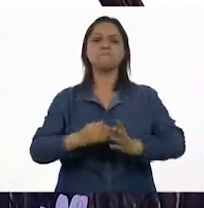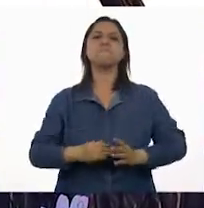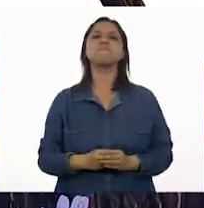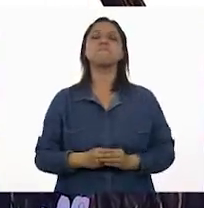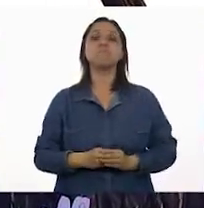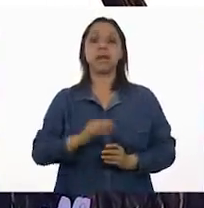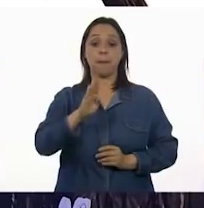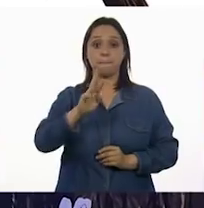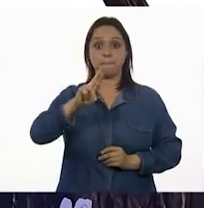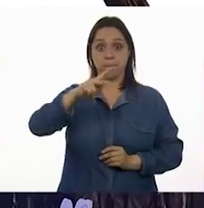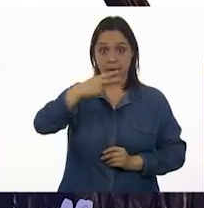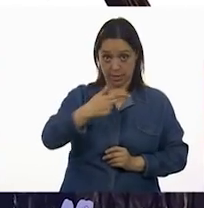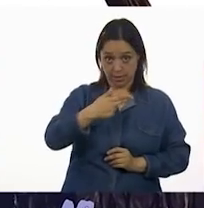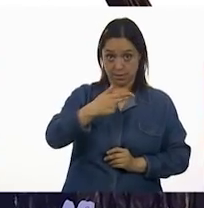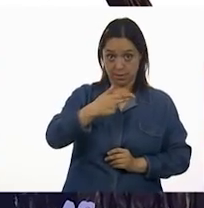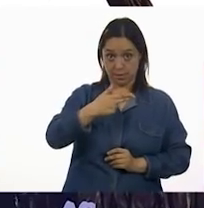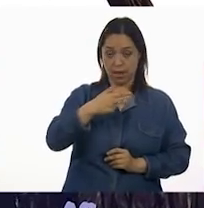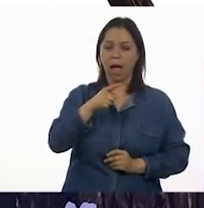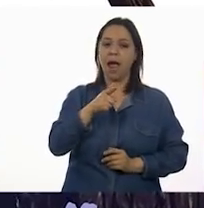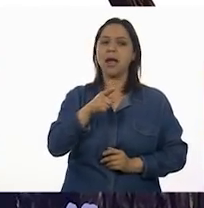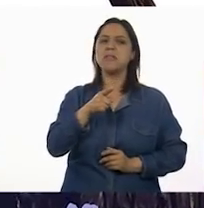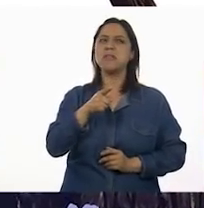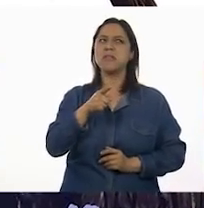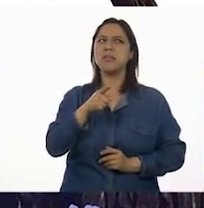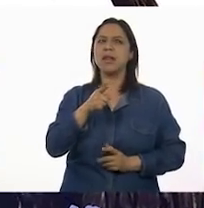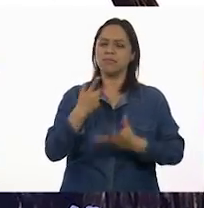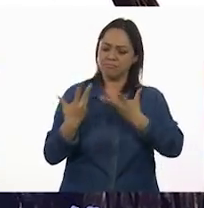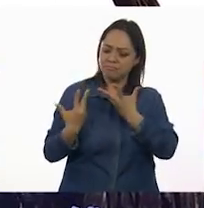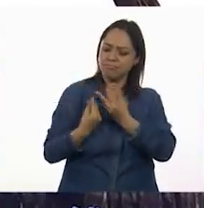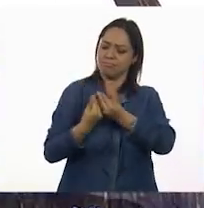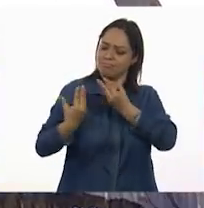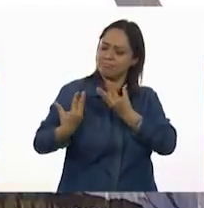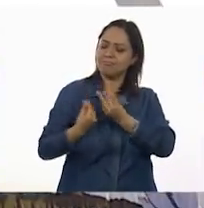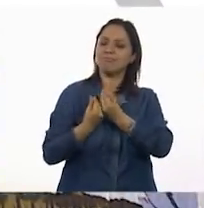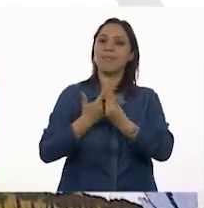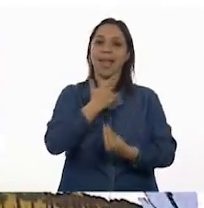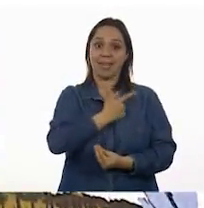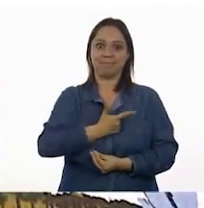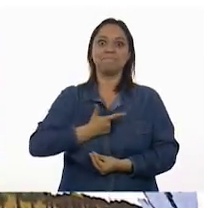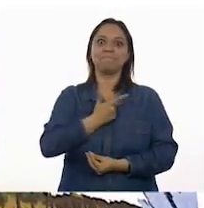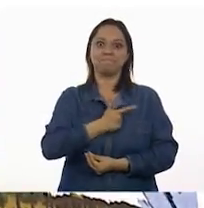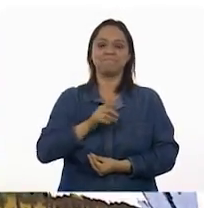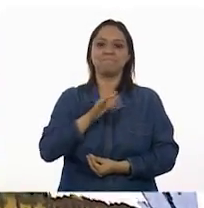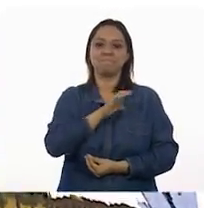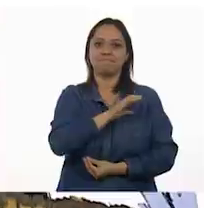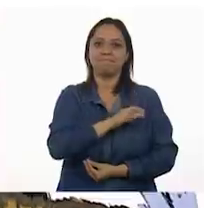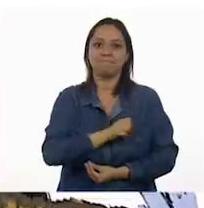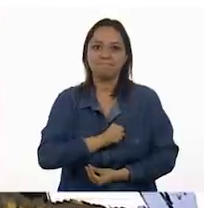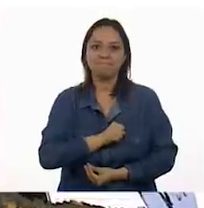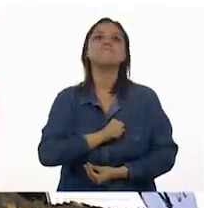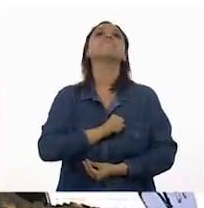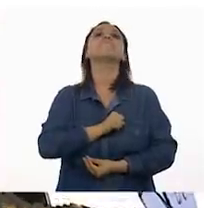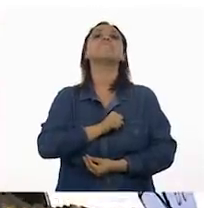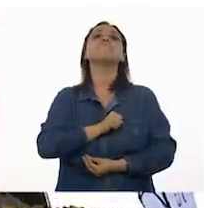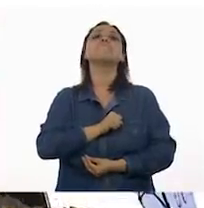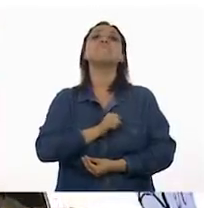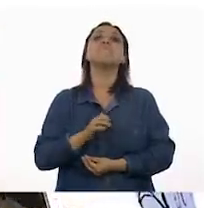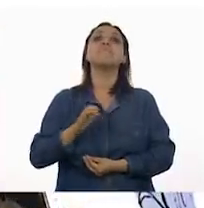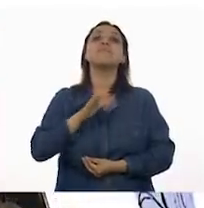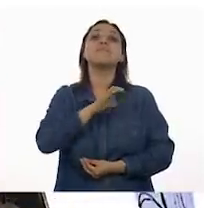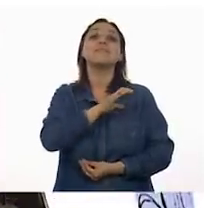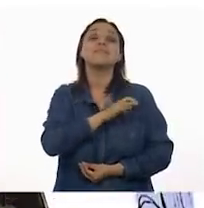A Bert le encanta el tiempo que pasan juntos. Le encanta